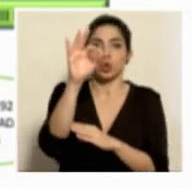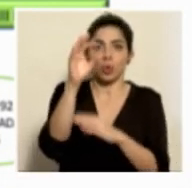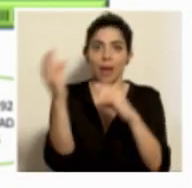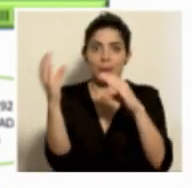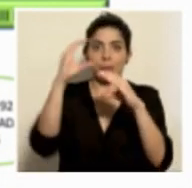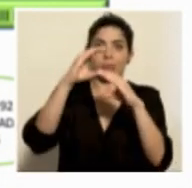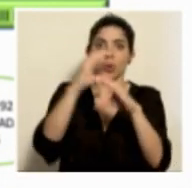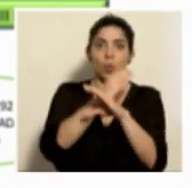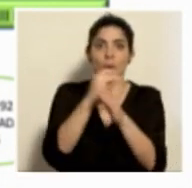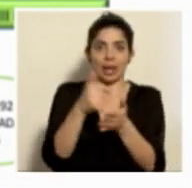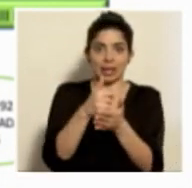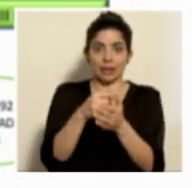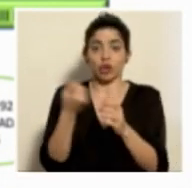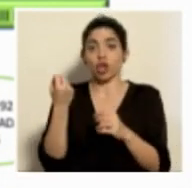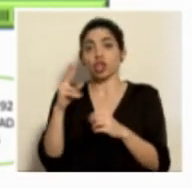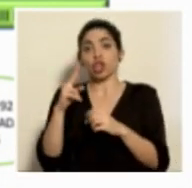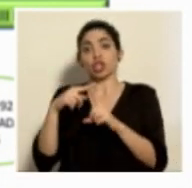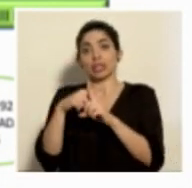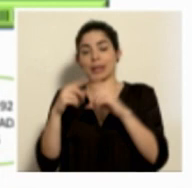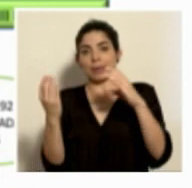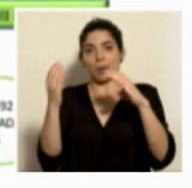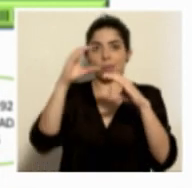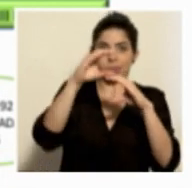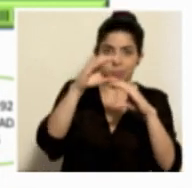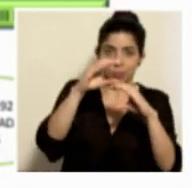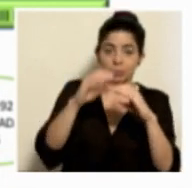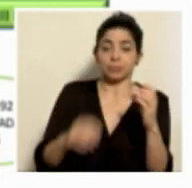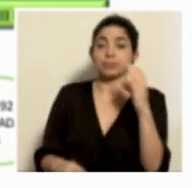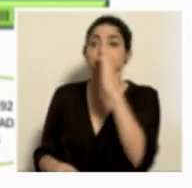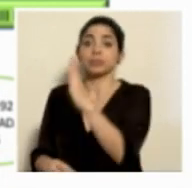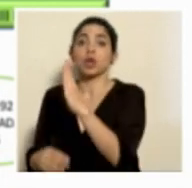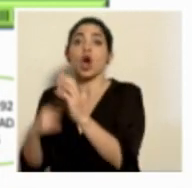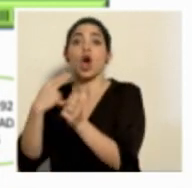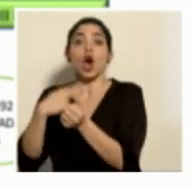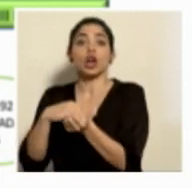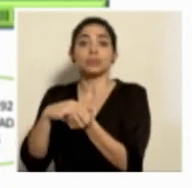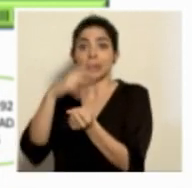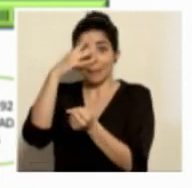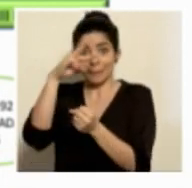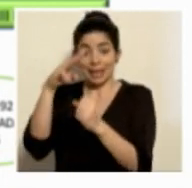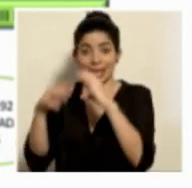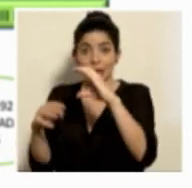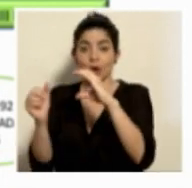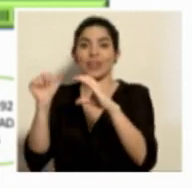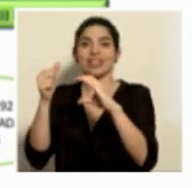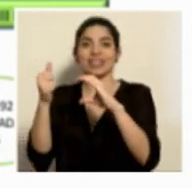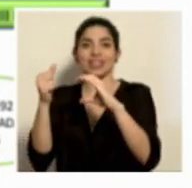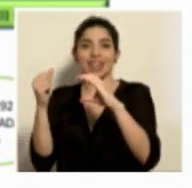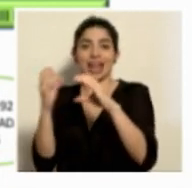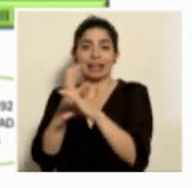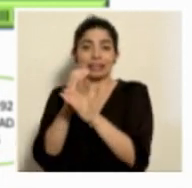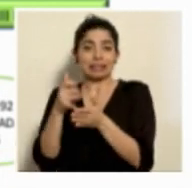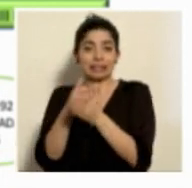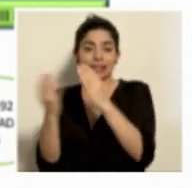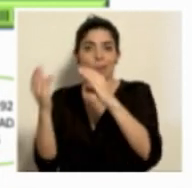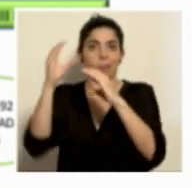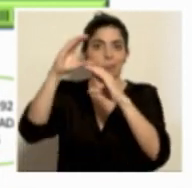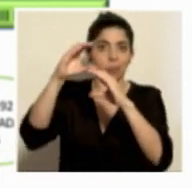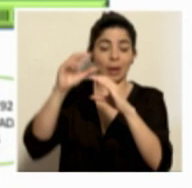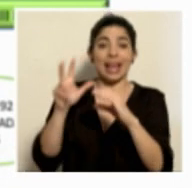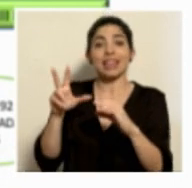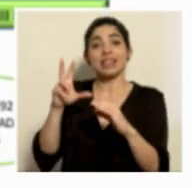adicionales UCI y 12 moderadas. Y en el Hospital México, 10 camas UCI y 30